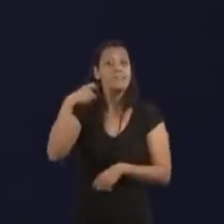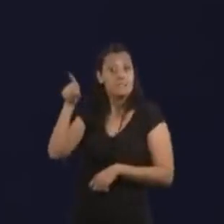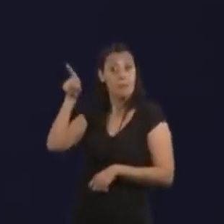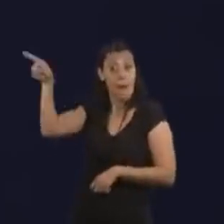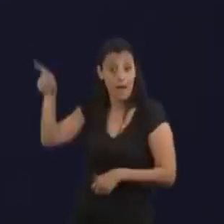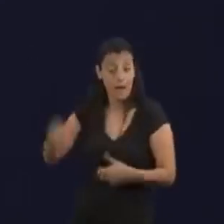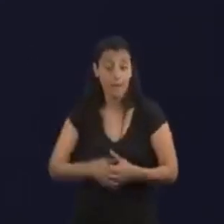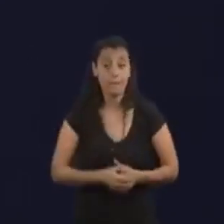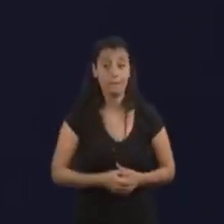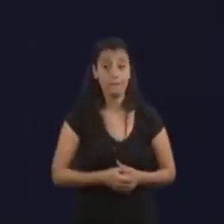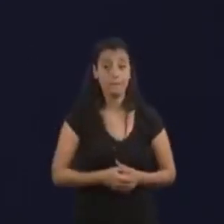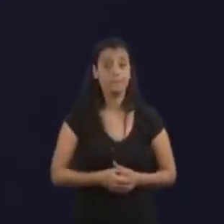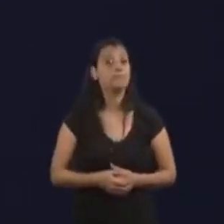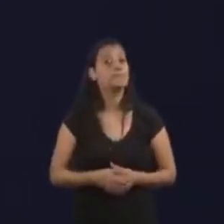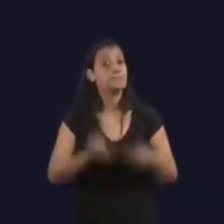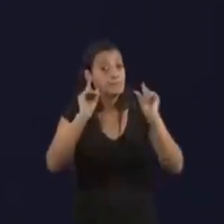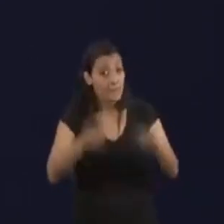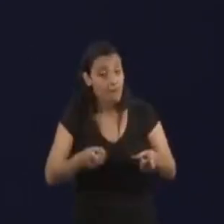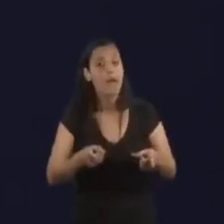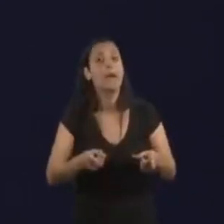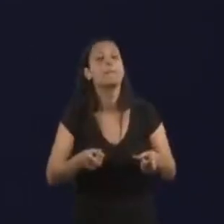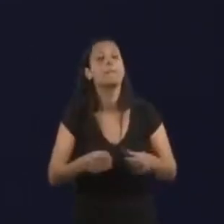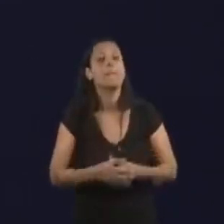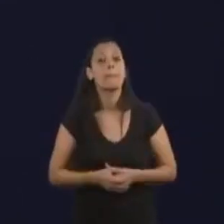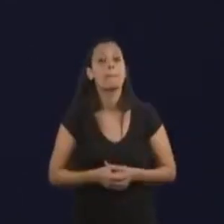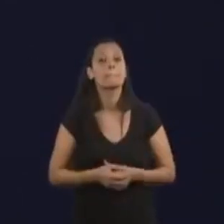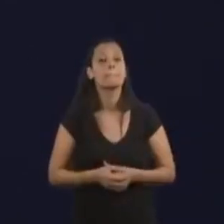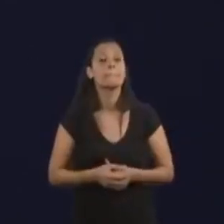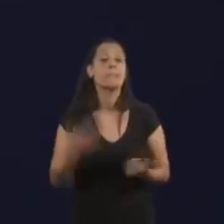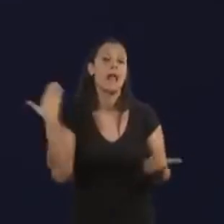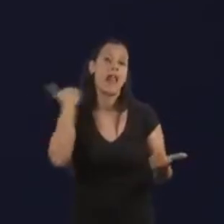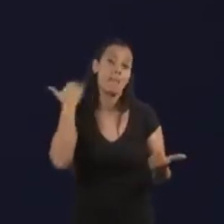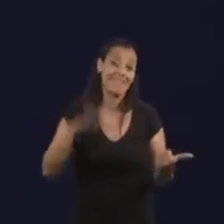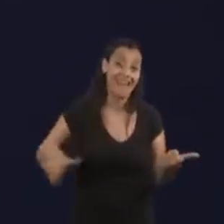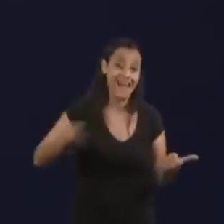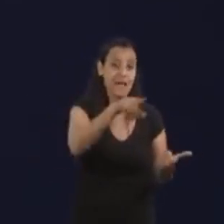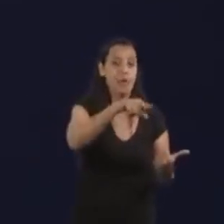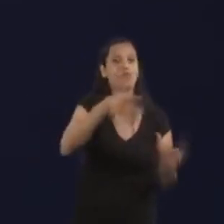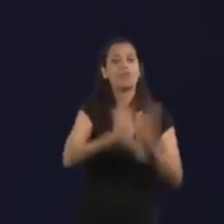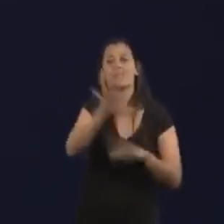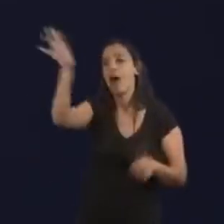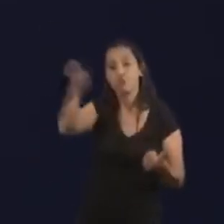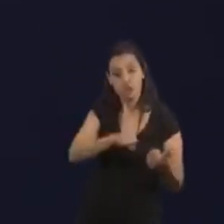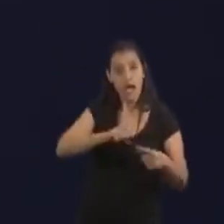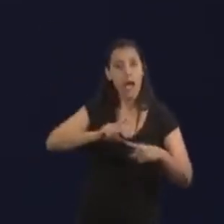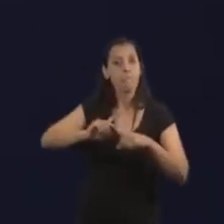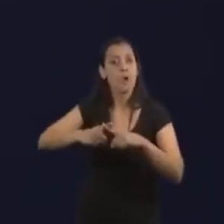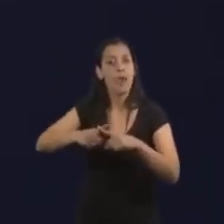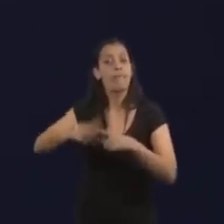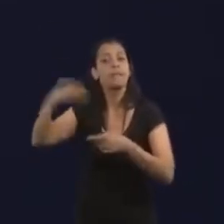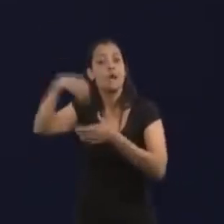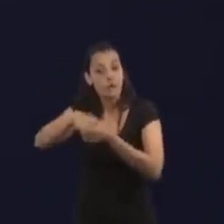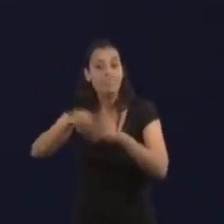eh Y para el caso de eh la matanza bueno que fuiste a buscar al al funcionario involucrado en